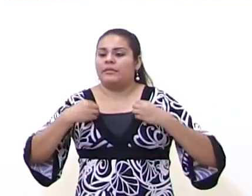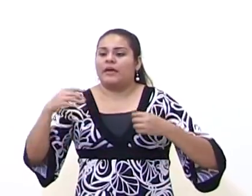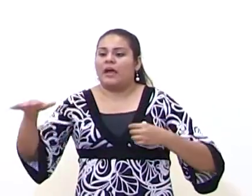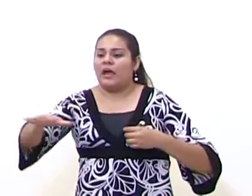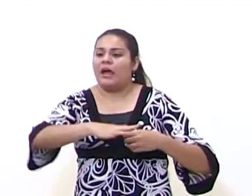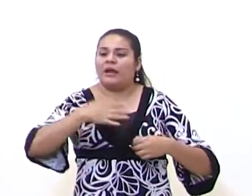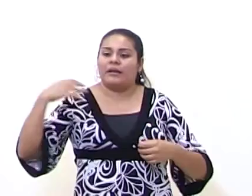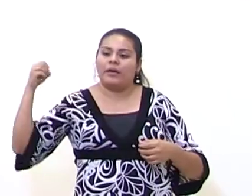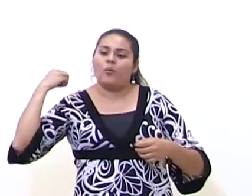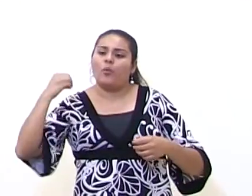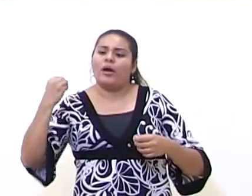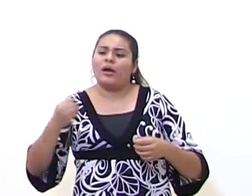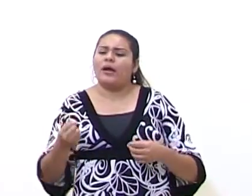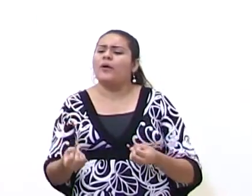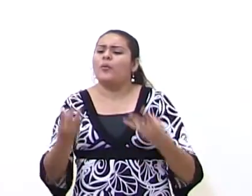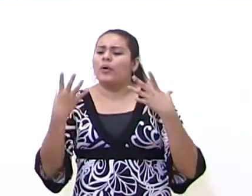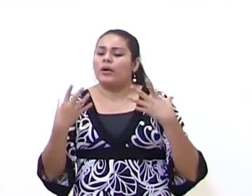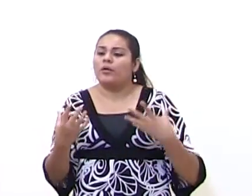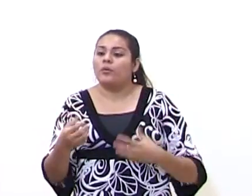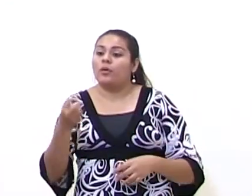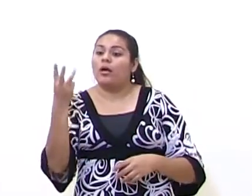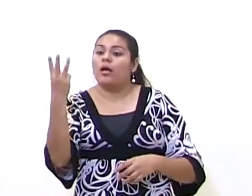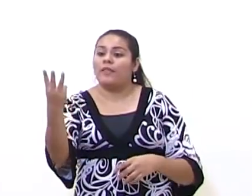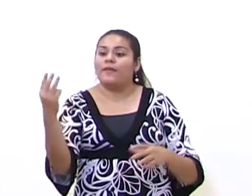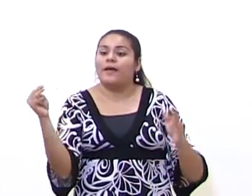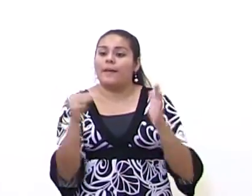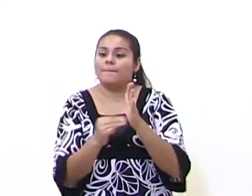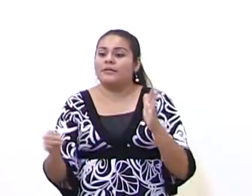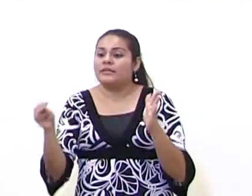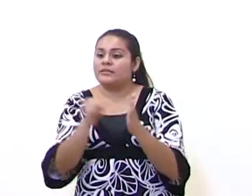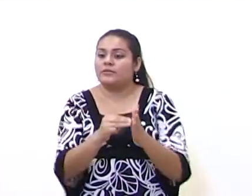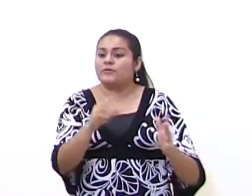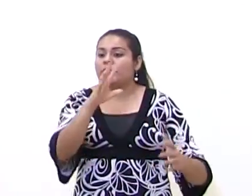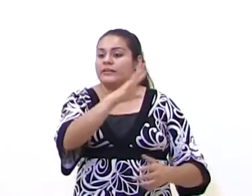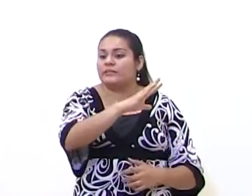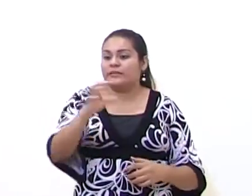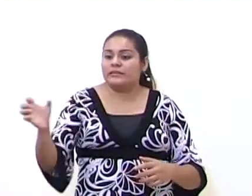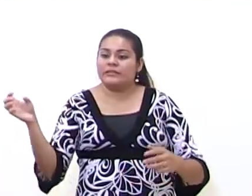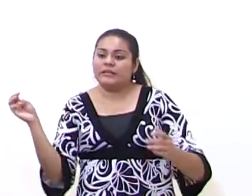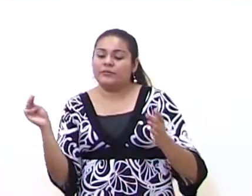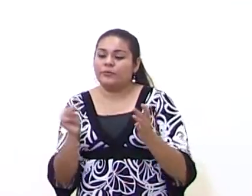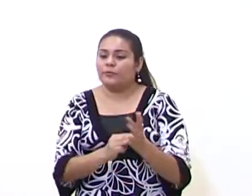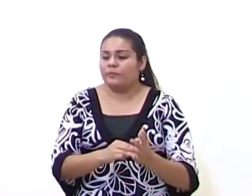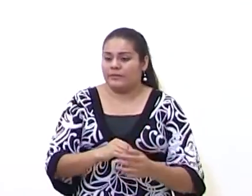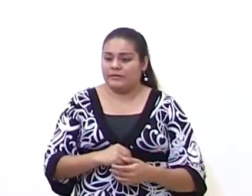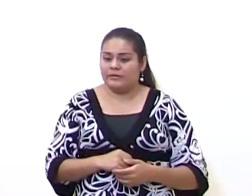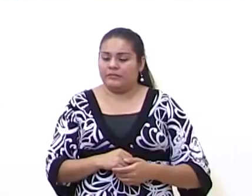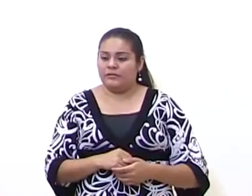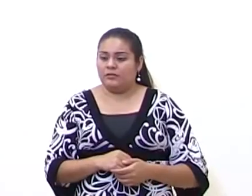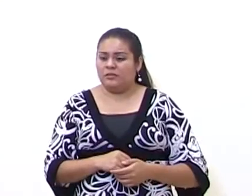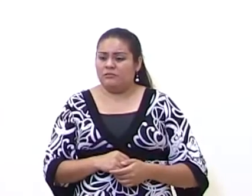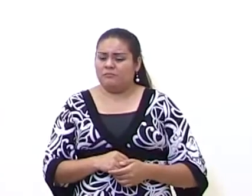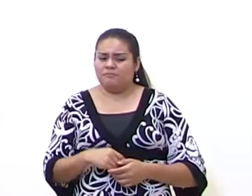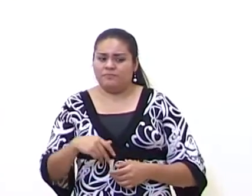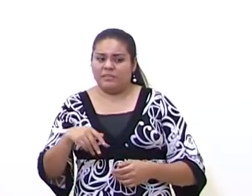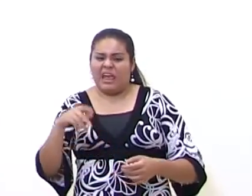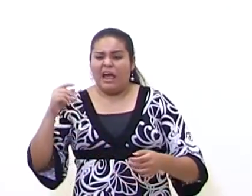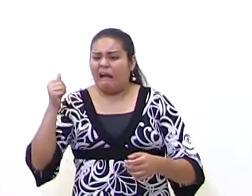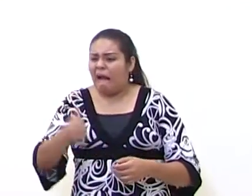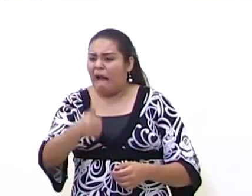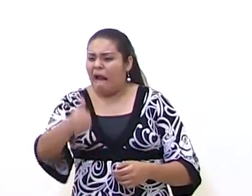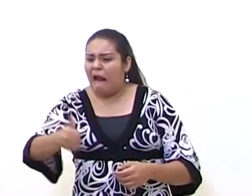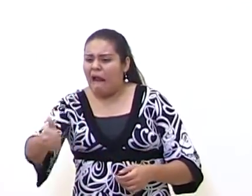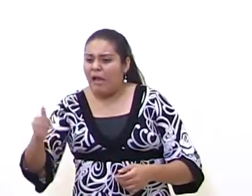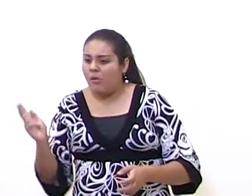¿A todos le vamos a preguntar? No, debemos de mirar qué sector. Lo dividimos hombres